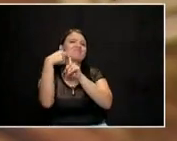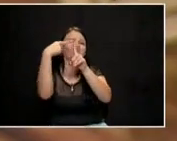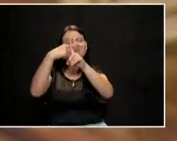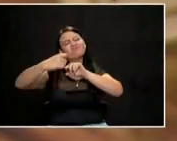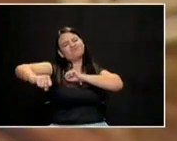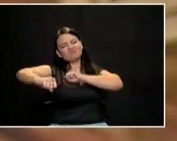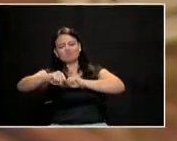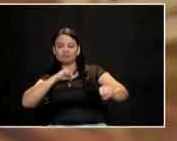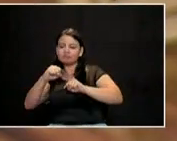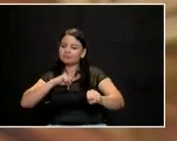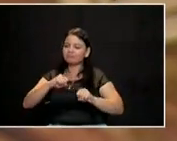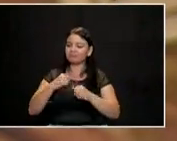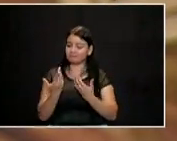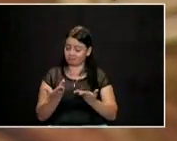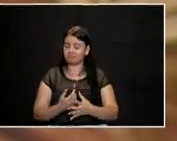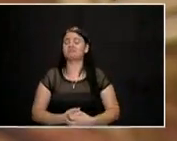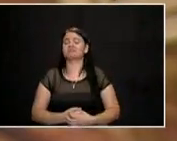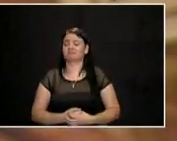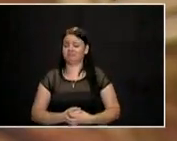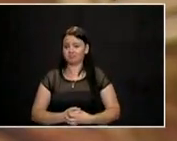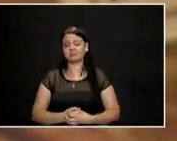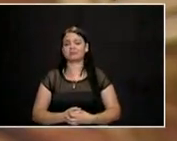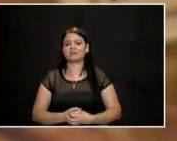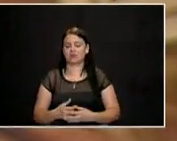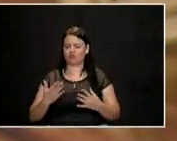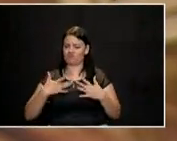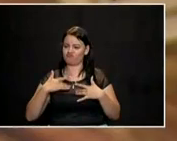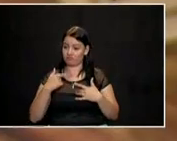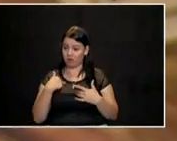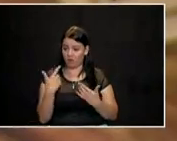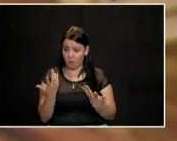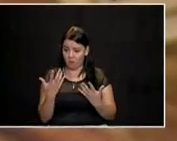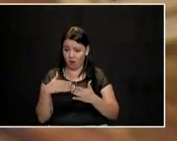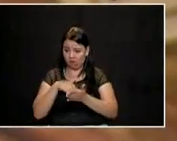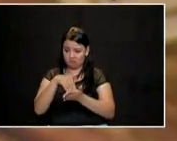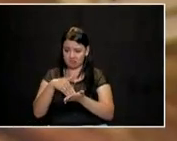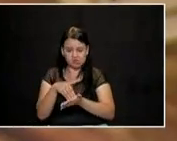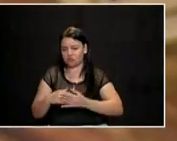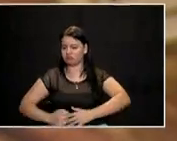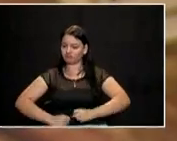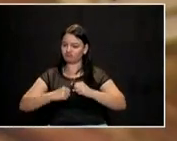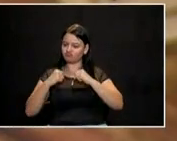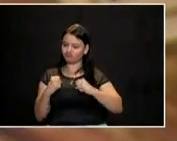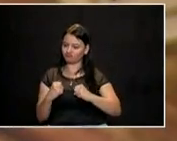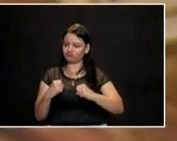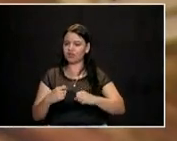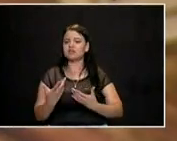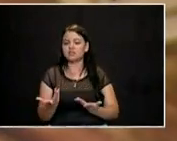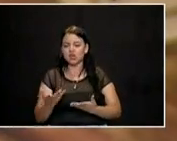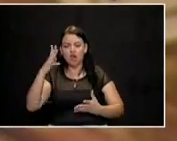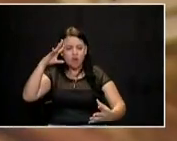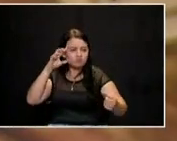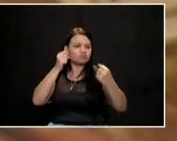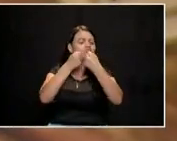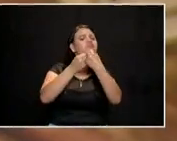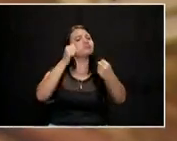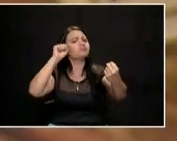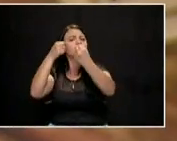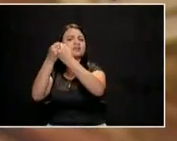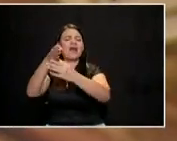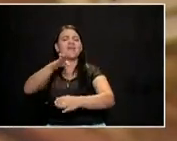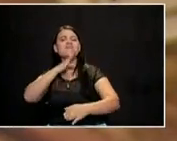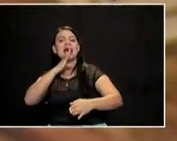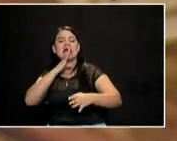a pulso, además. Y soy fuerte y serena, articuladora. Conozco el poder transformador